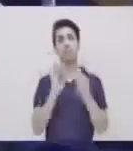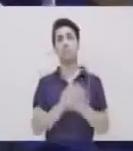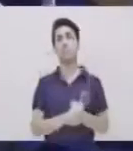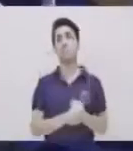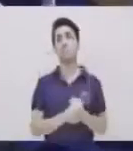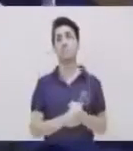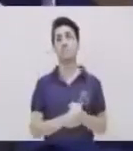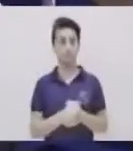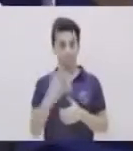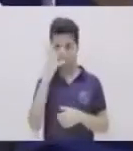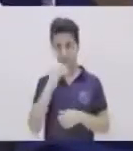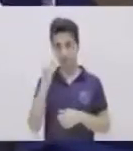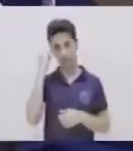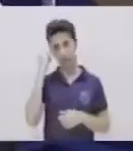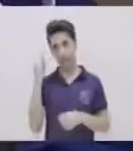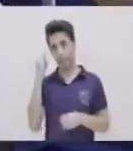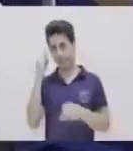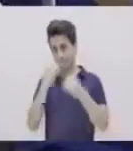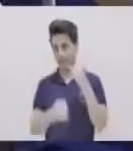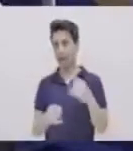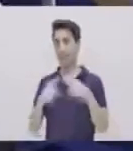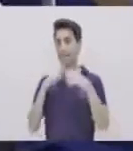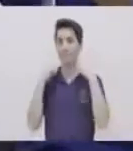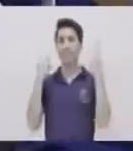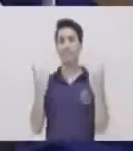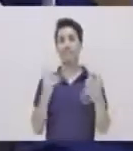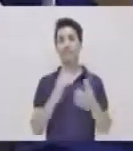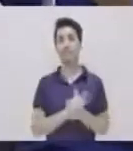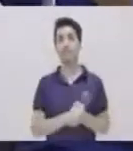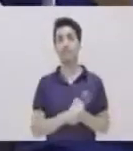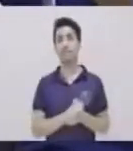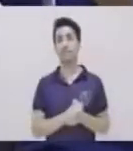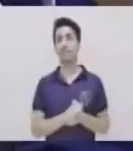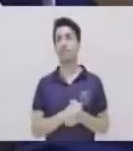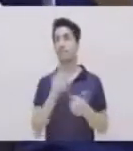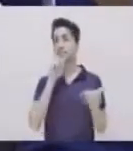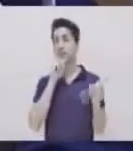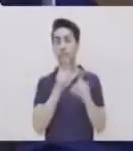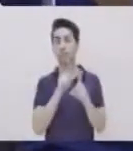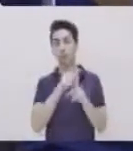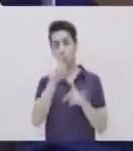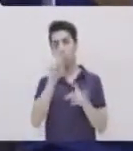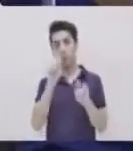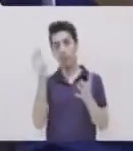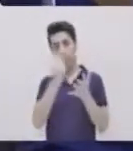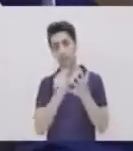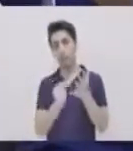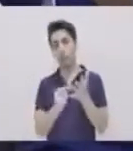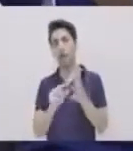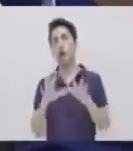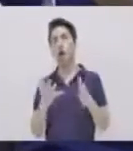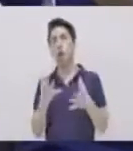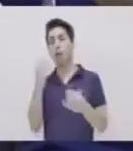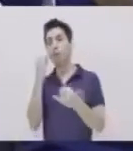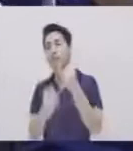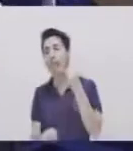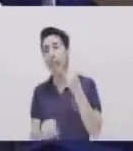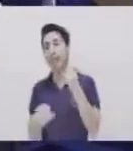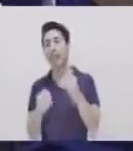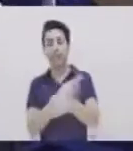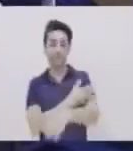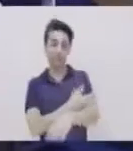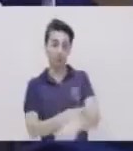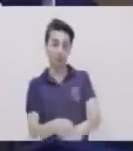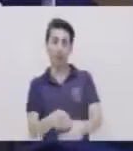recupera. Qué bonita idea y feliz final, ¿verdad? También puedes dibujar el final de la